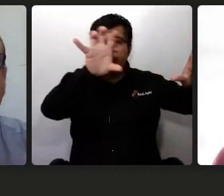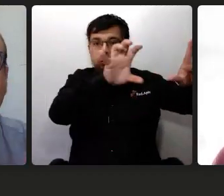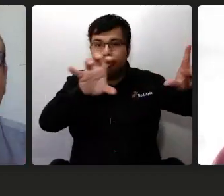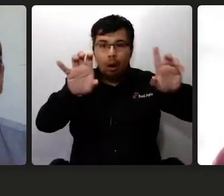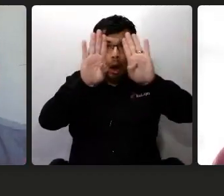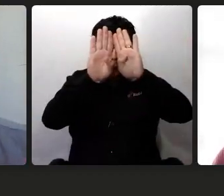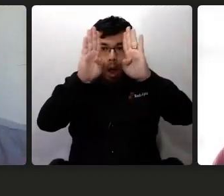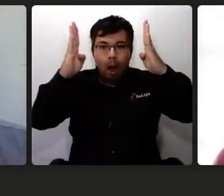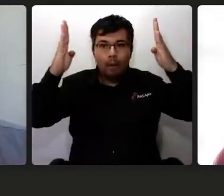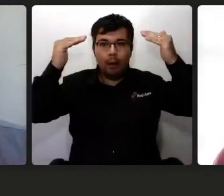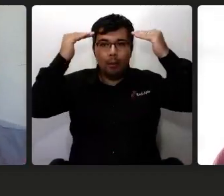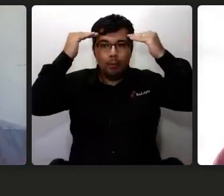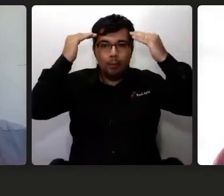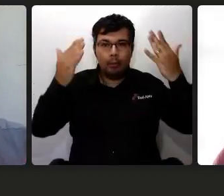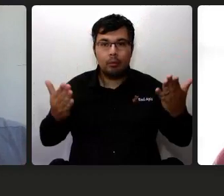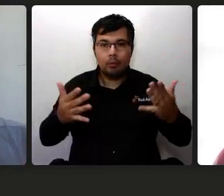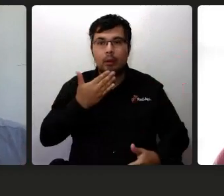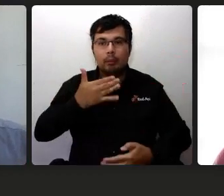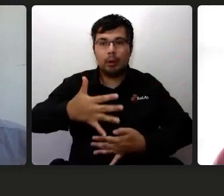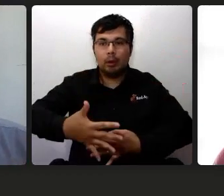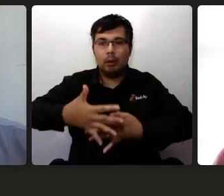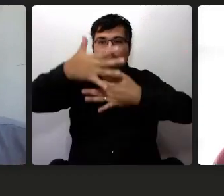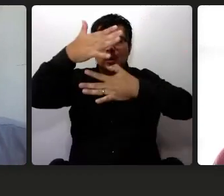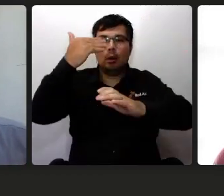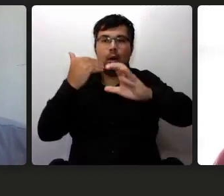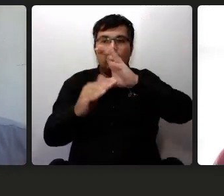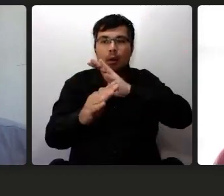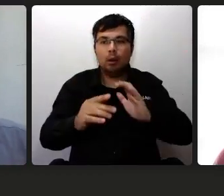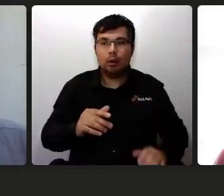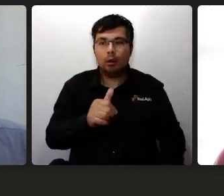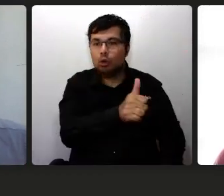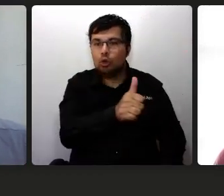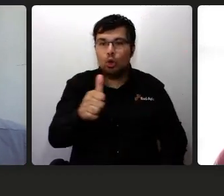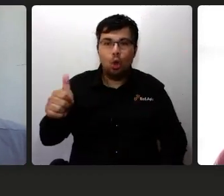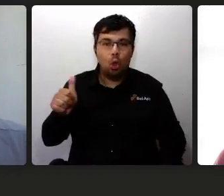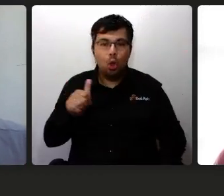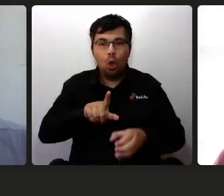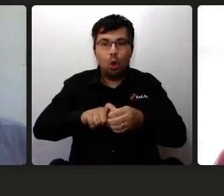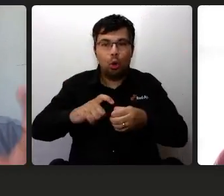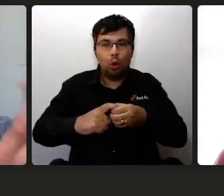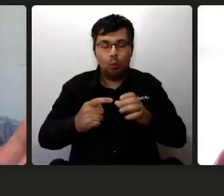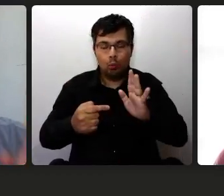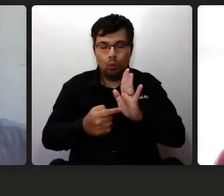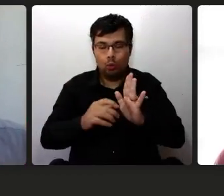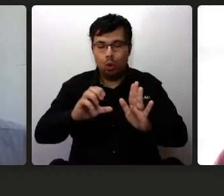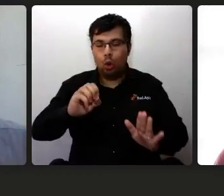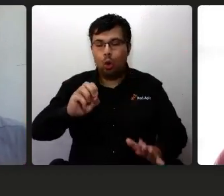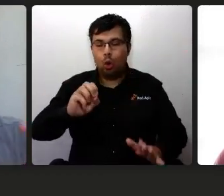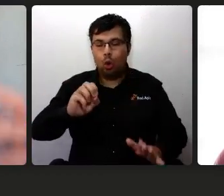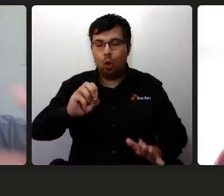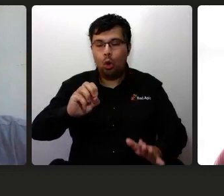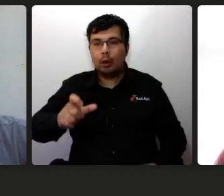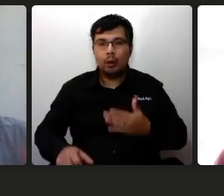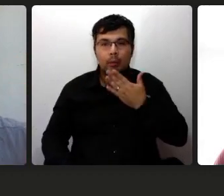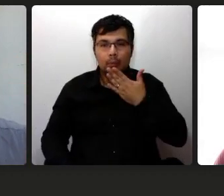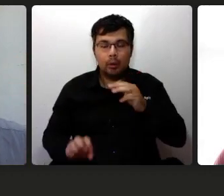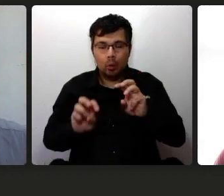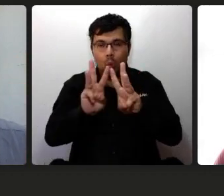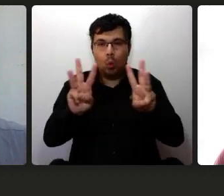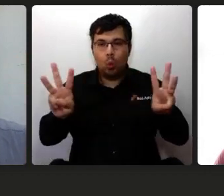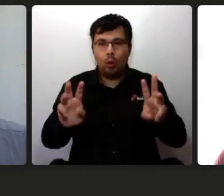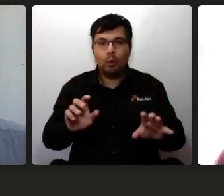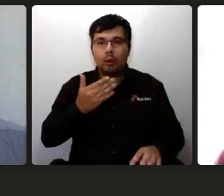A través del chat le hemos compartido el link de todasconectadas.org, también el de mastercard.cl y su aliado, una URL, lo vamos a sumar en